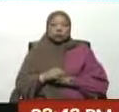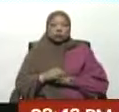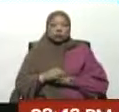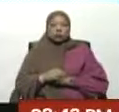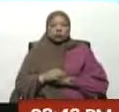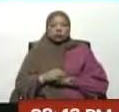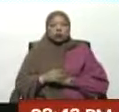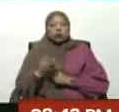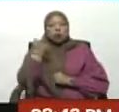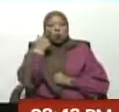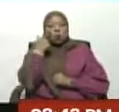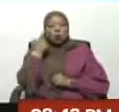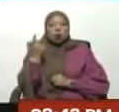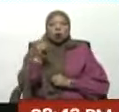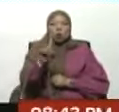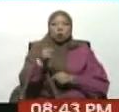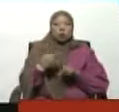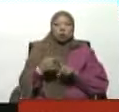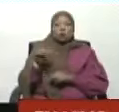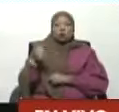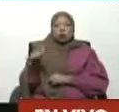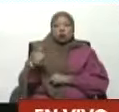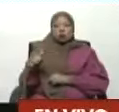Se están viniendo para acá, para el 1x10.